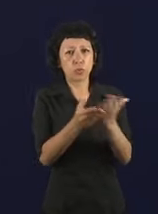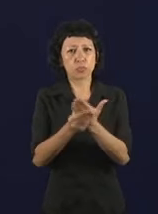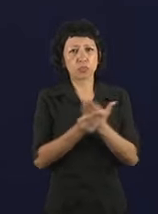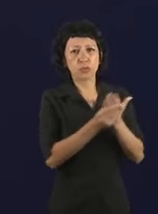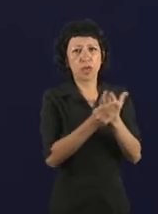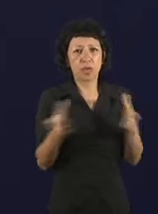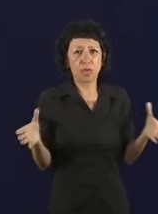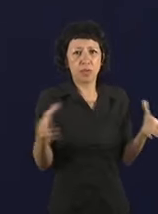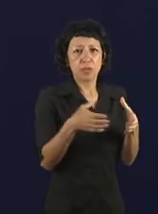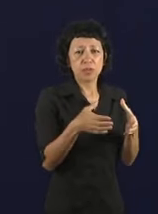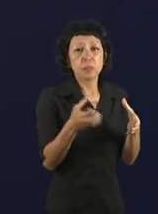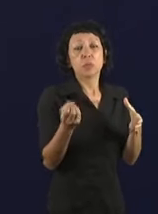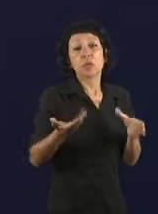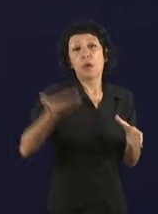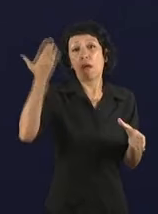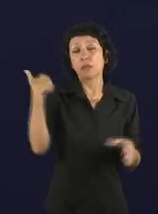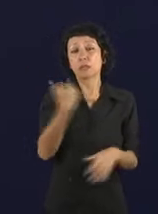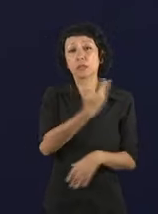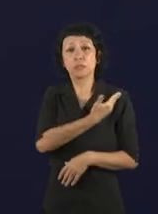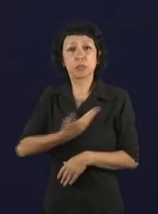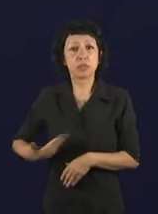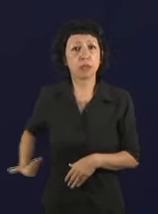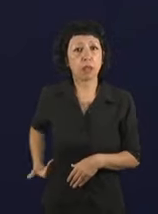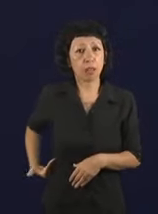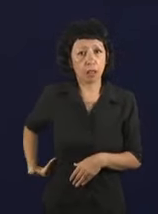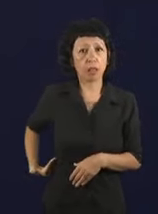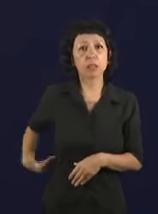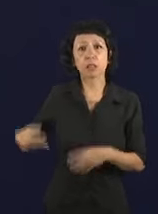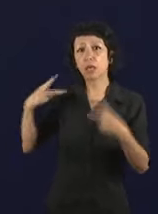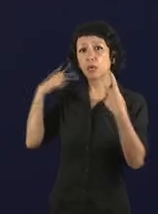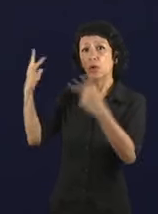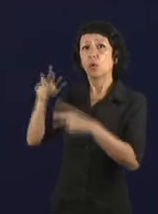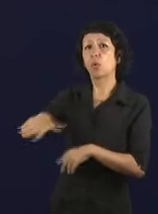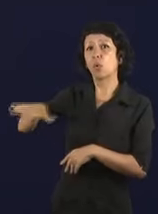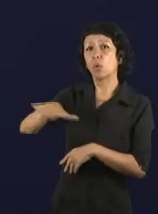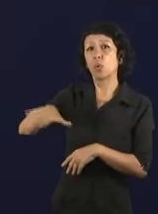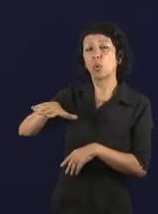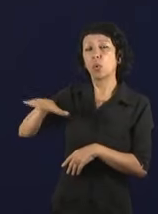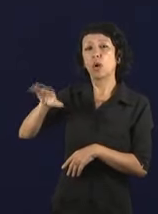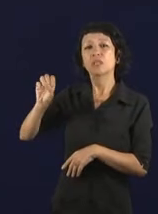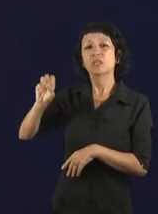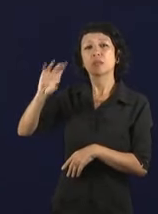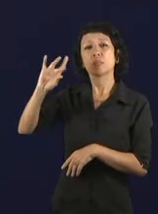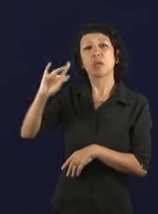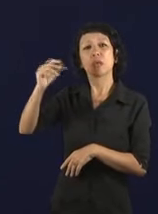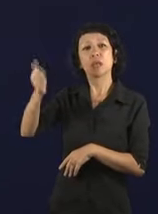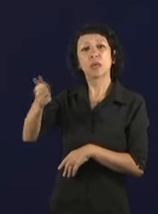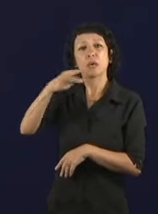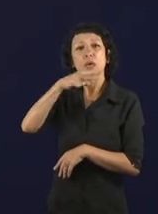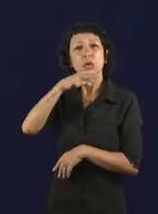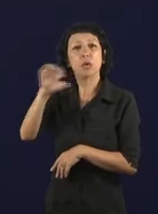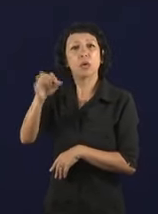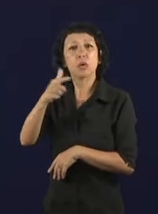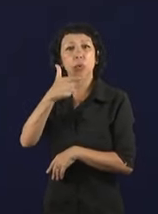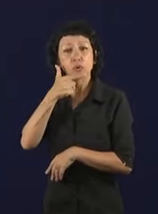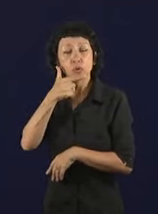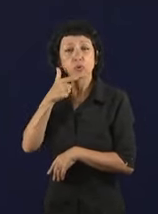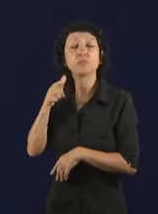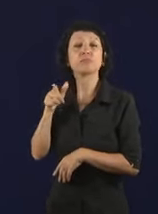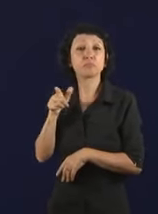presidente había tenido un viaje a a davos eh En donde por supuesto